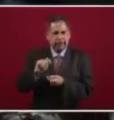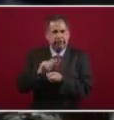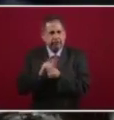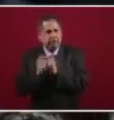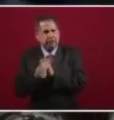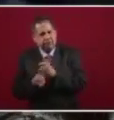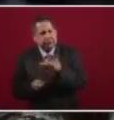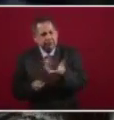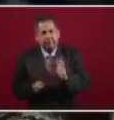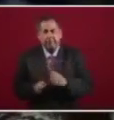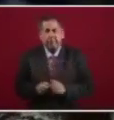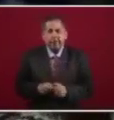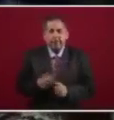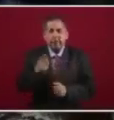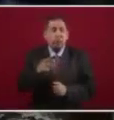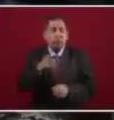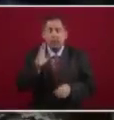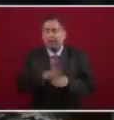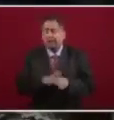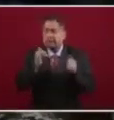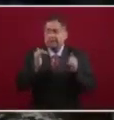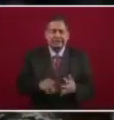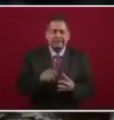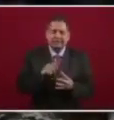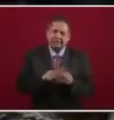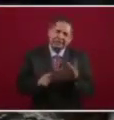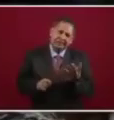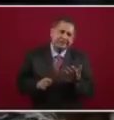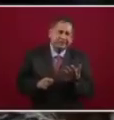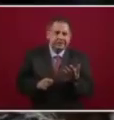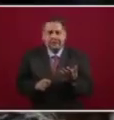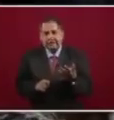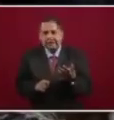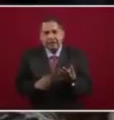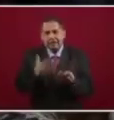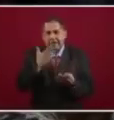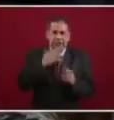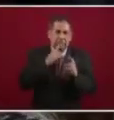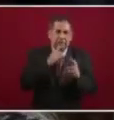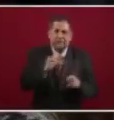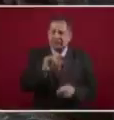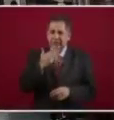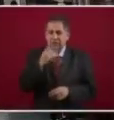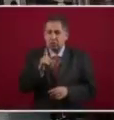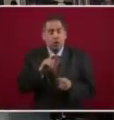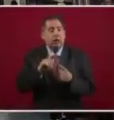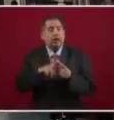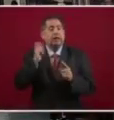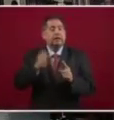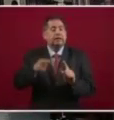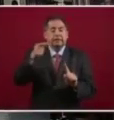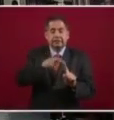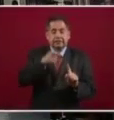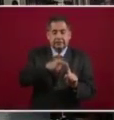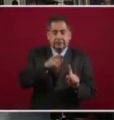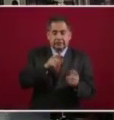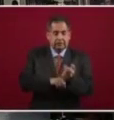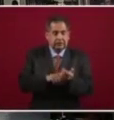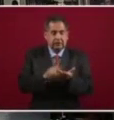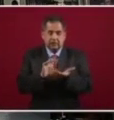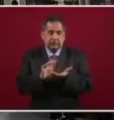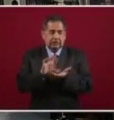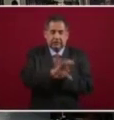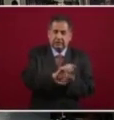pero que el motor que estaba pues no dando los buenos resultados era precisamente el de la